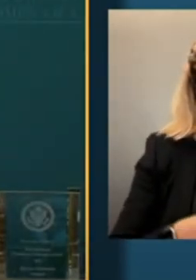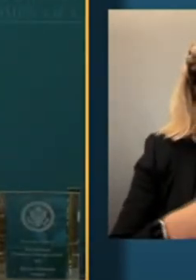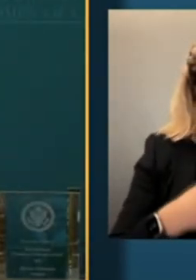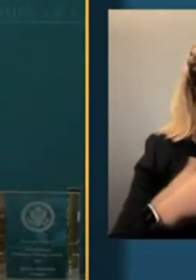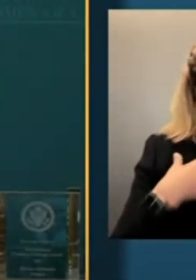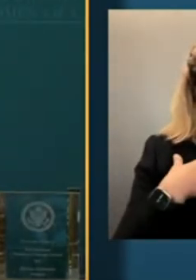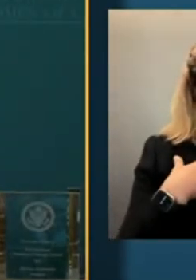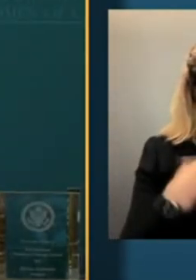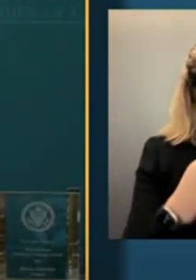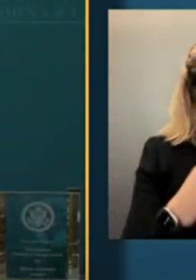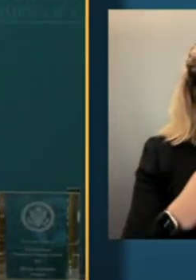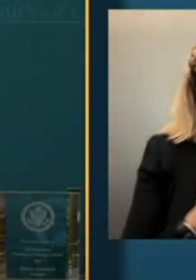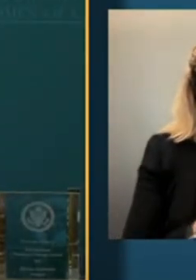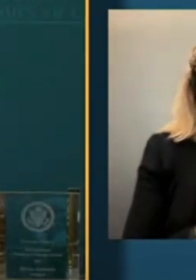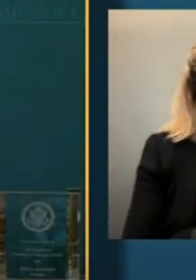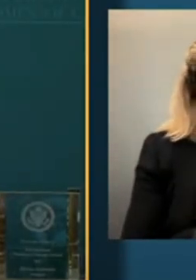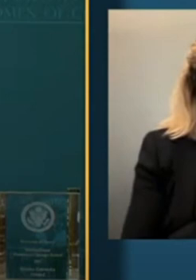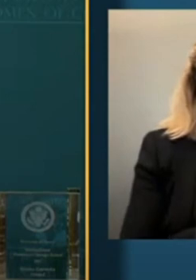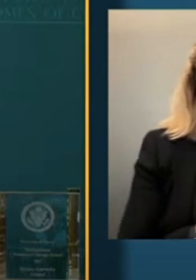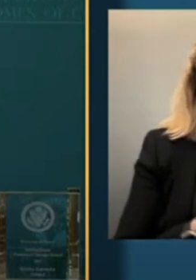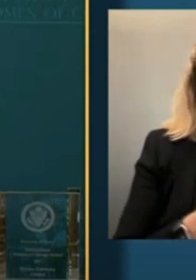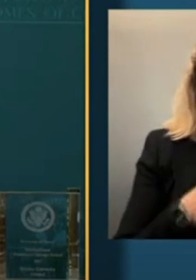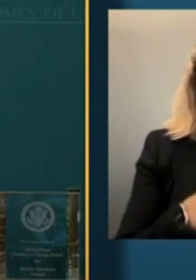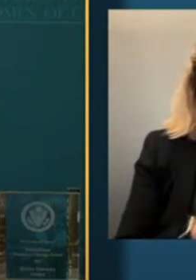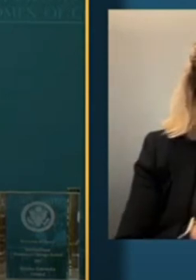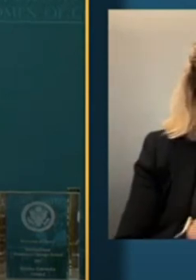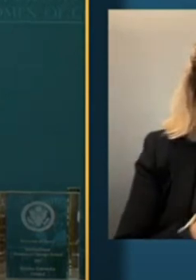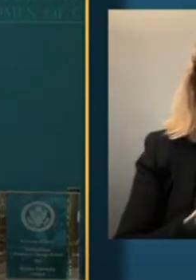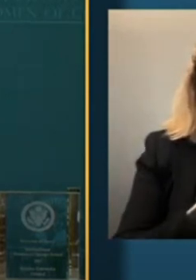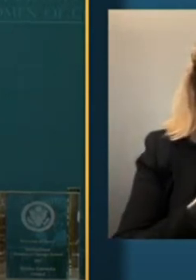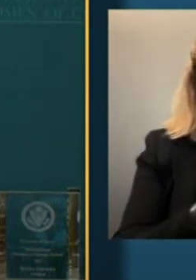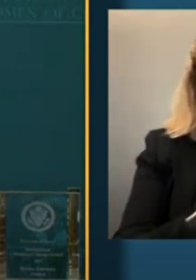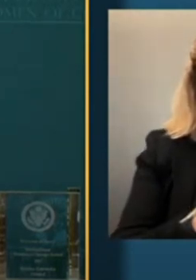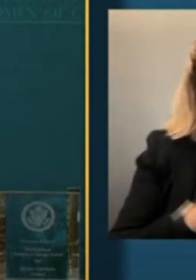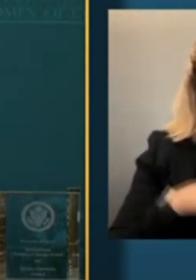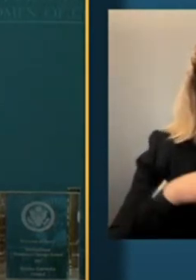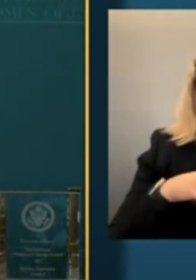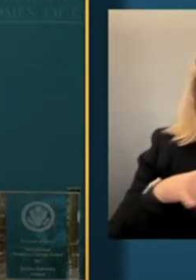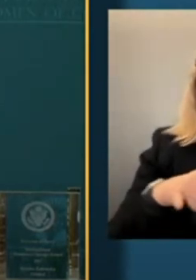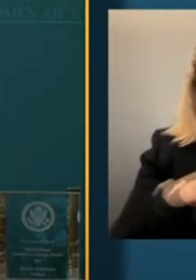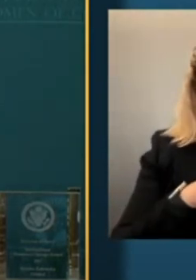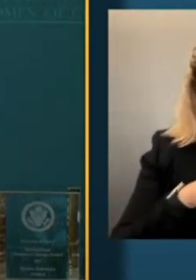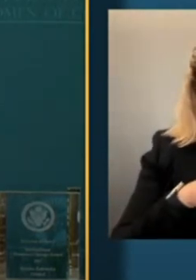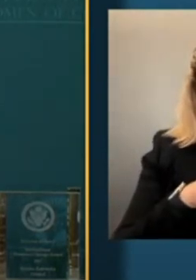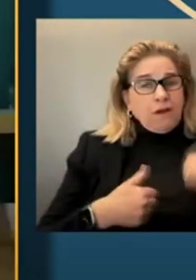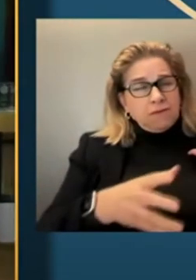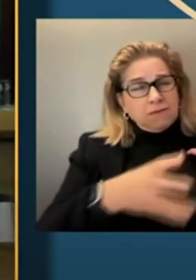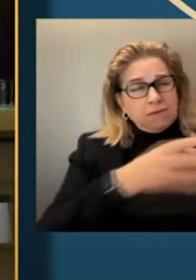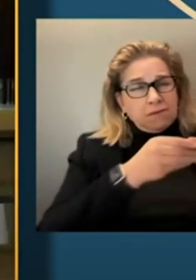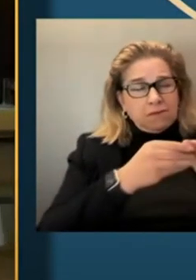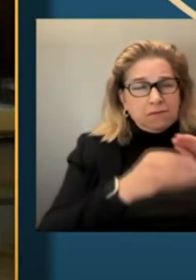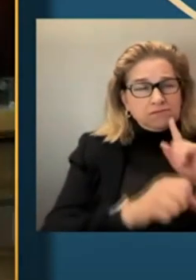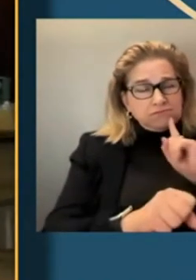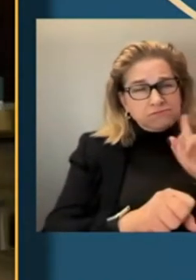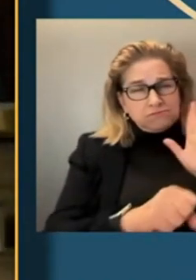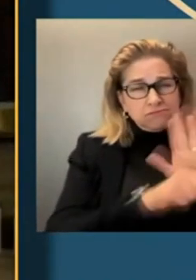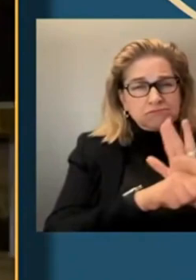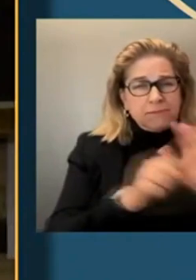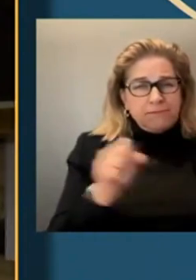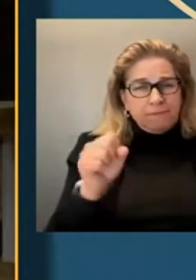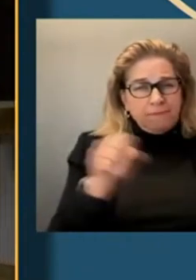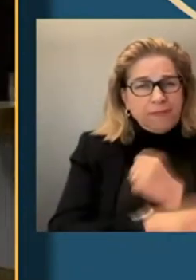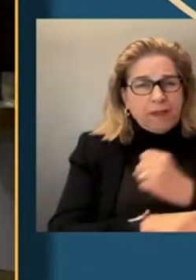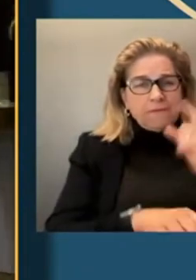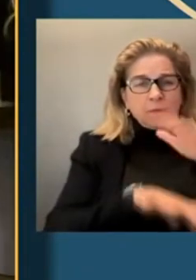Unidos ha reconocido a más de 180 premiadas de más de 80 países las misiones diplomáticas estadounidenses